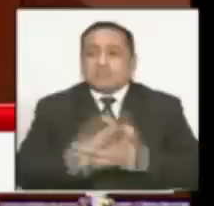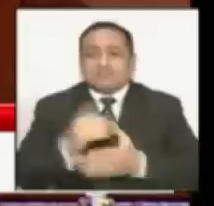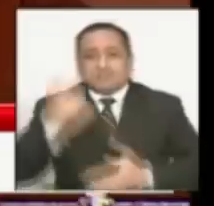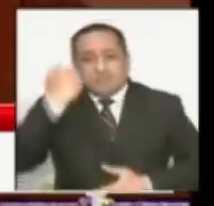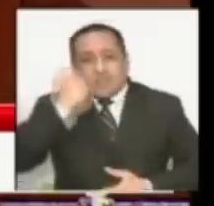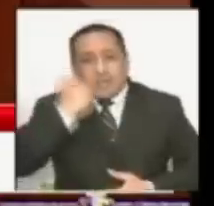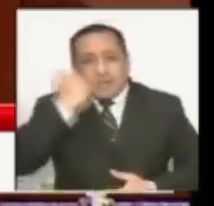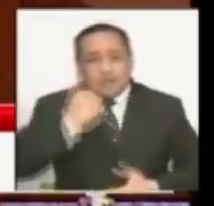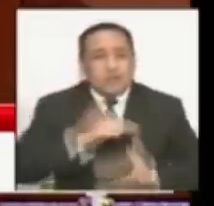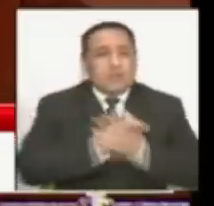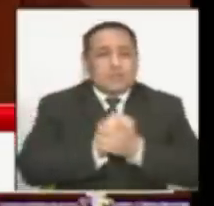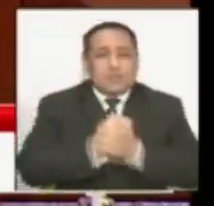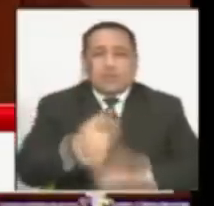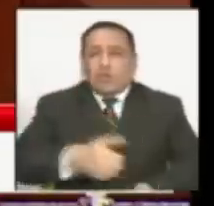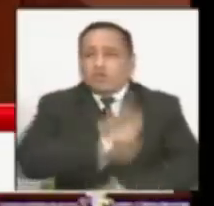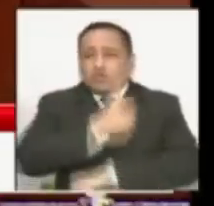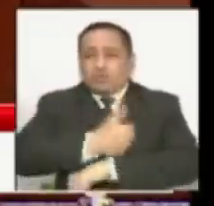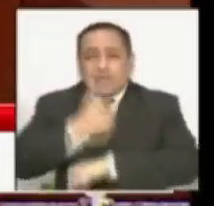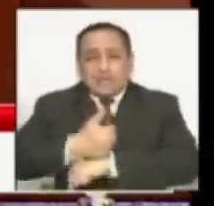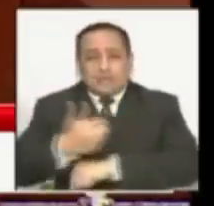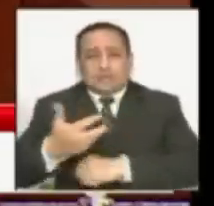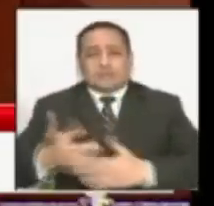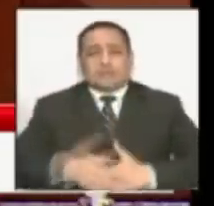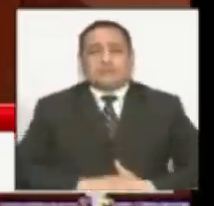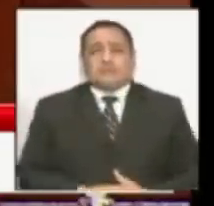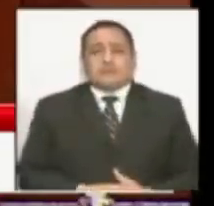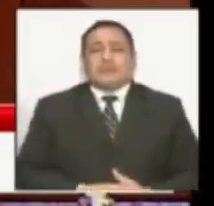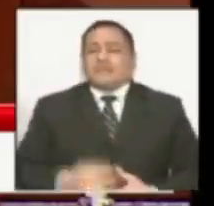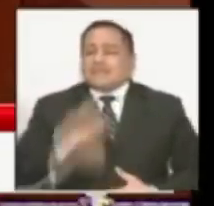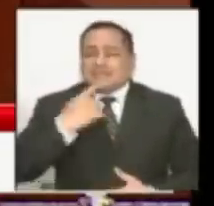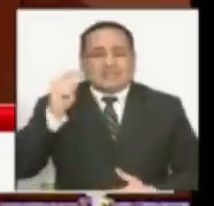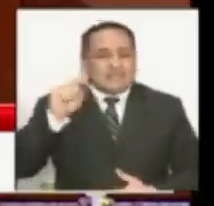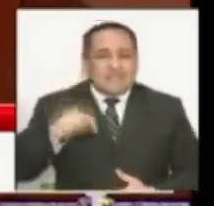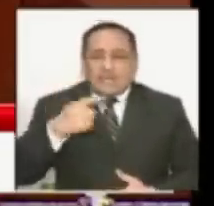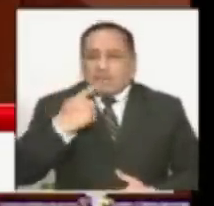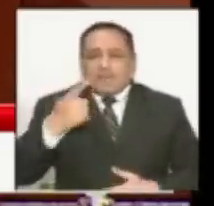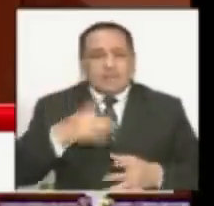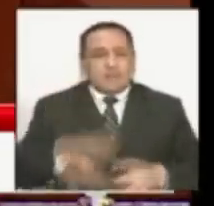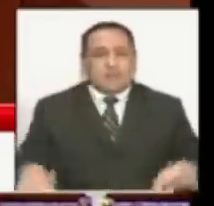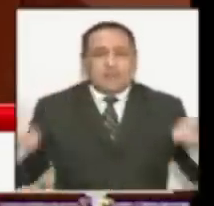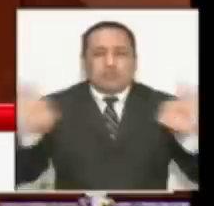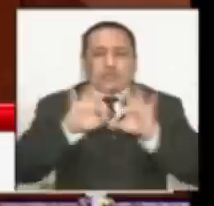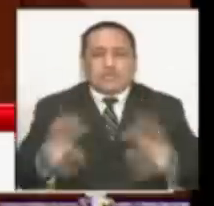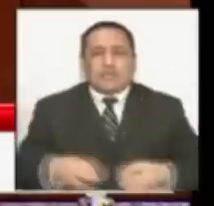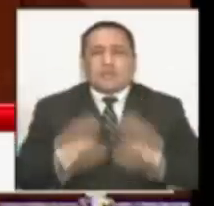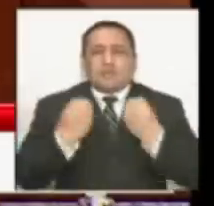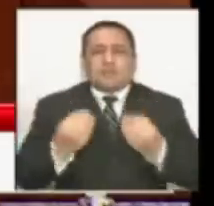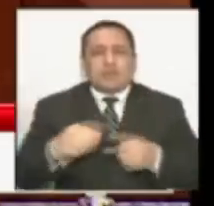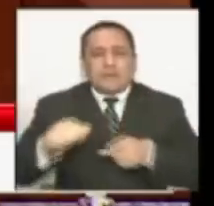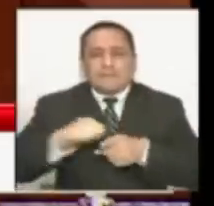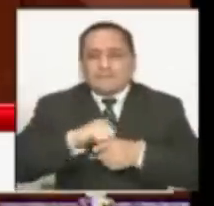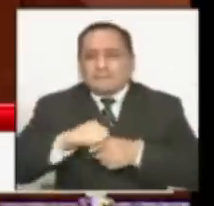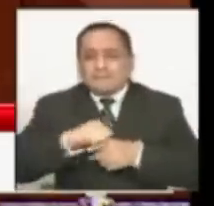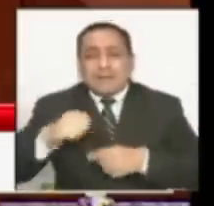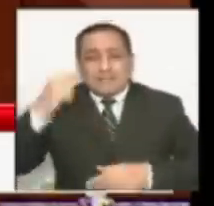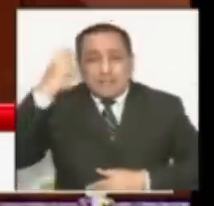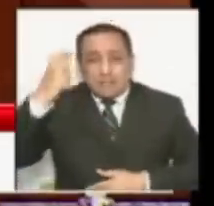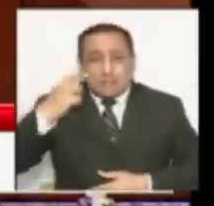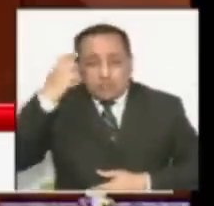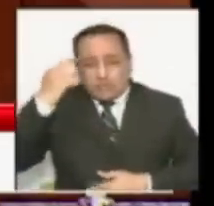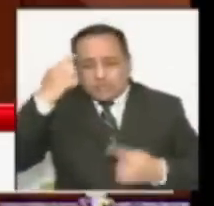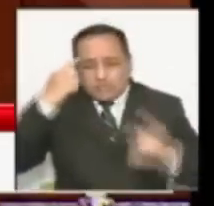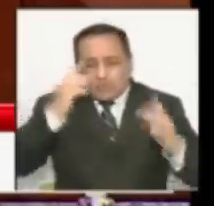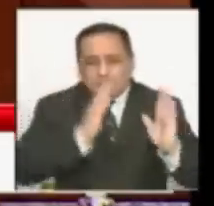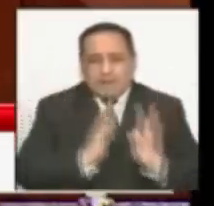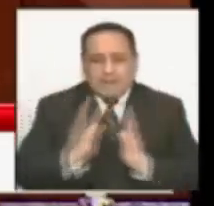queridos ciudadanos, queridas autoridades, debe estar caracterizado por prácticas políticas que nos